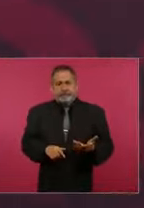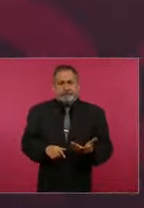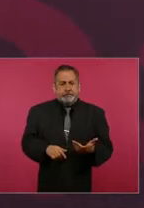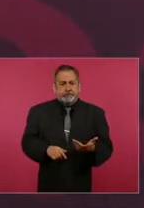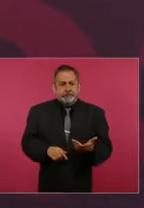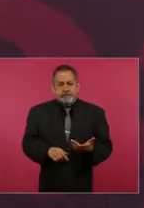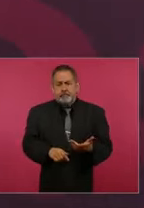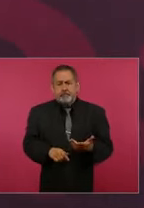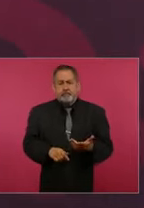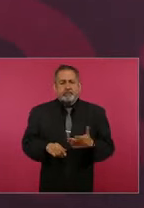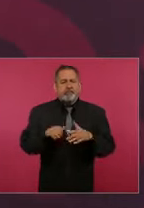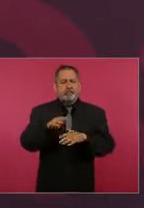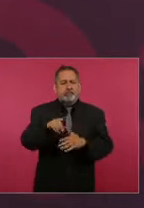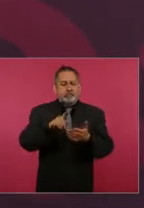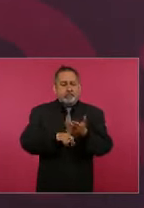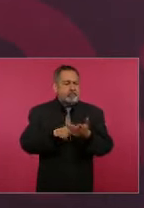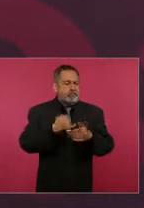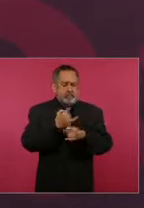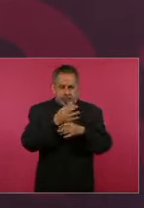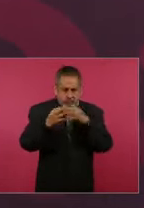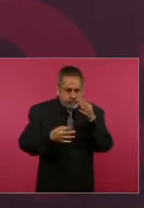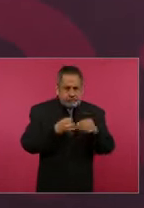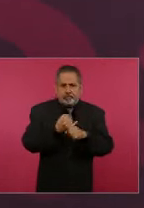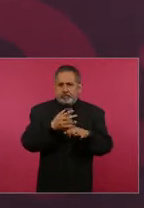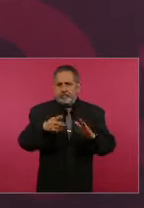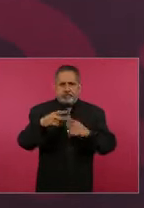lo que tiene que ver con la información,